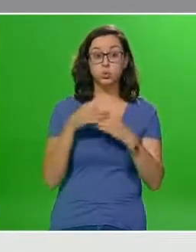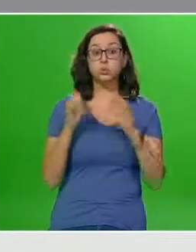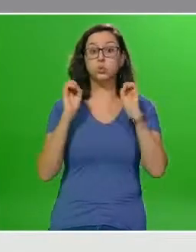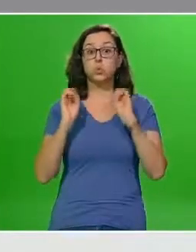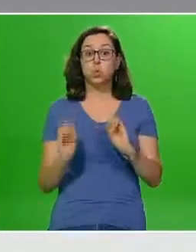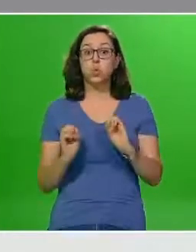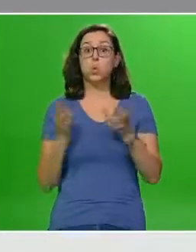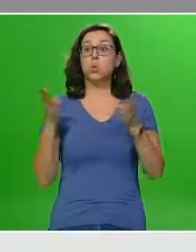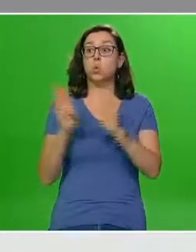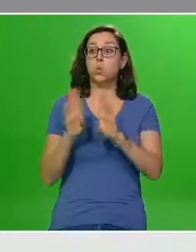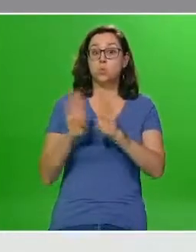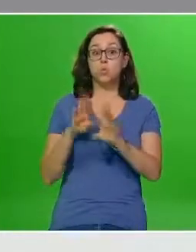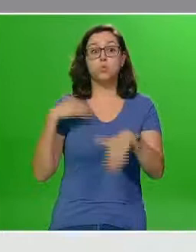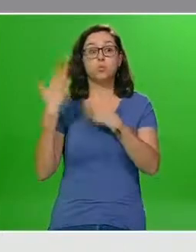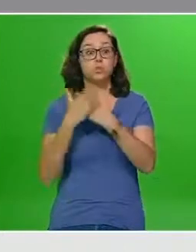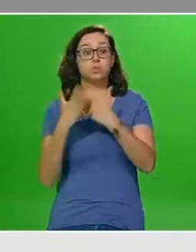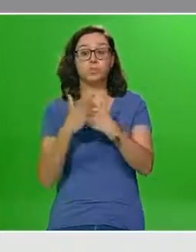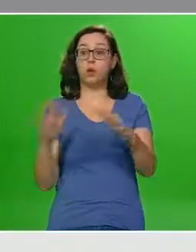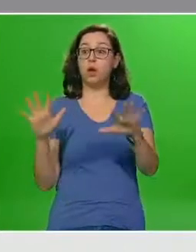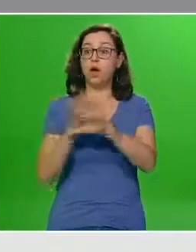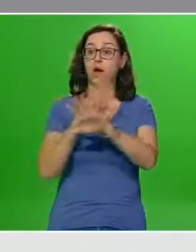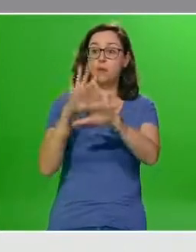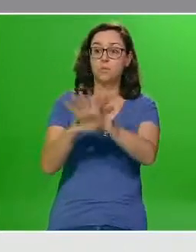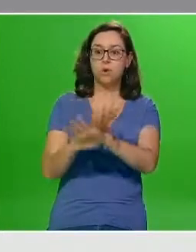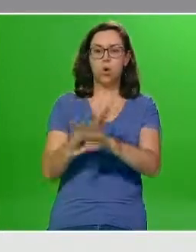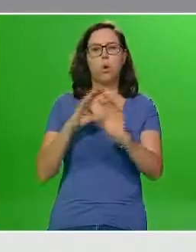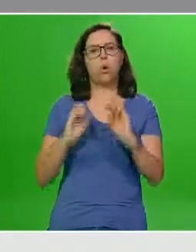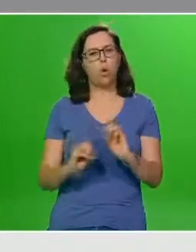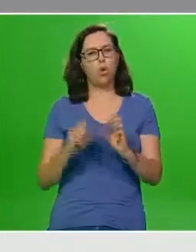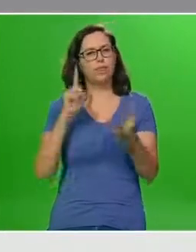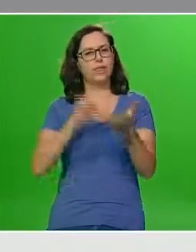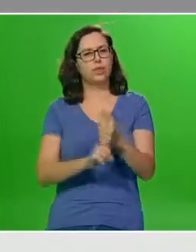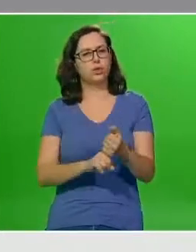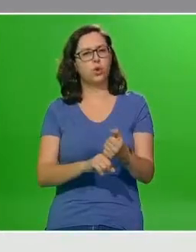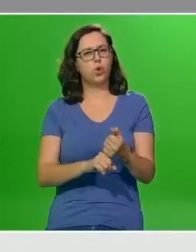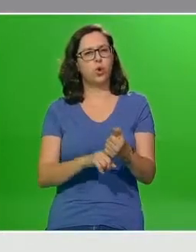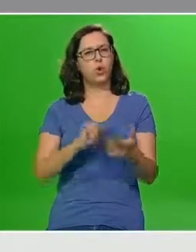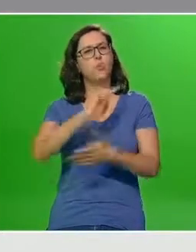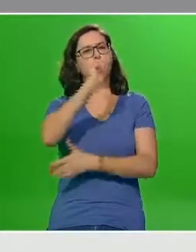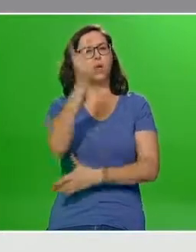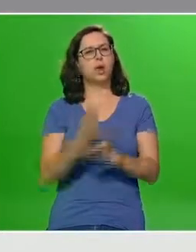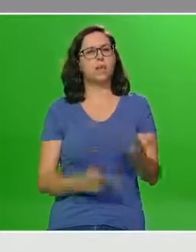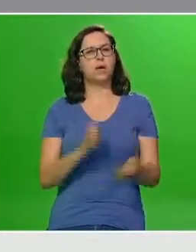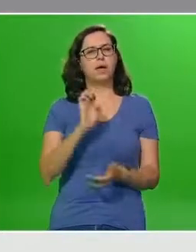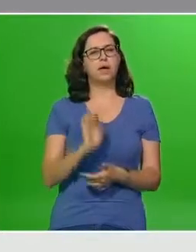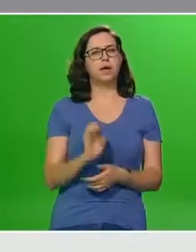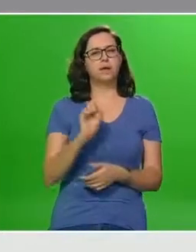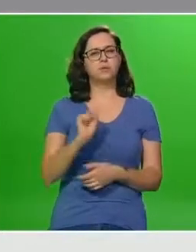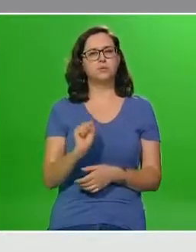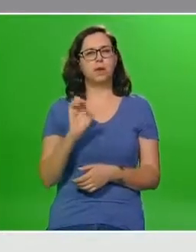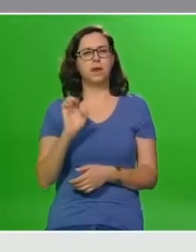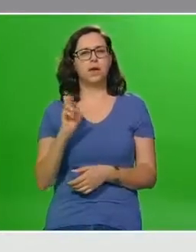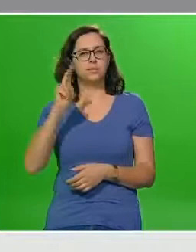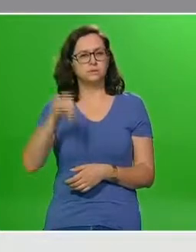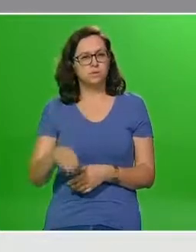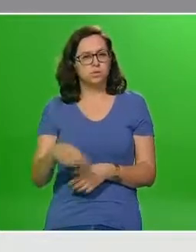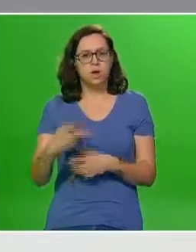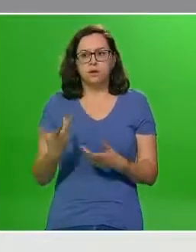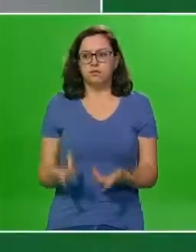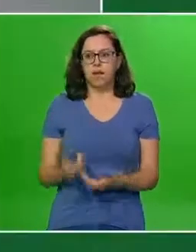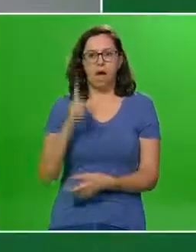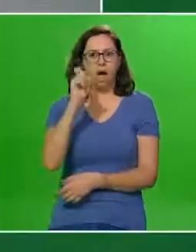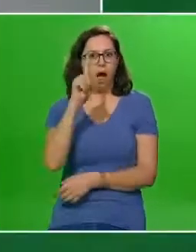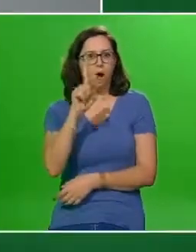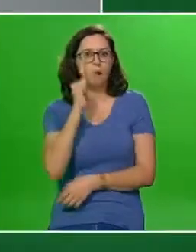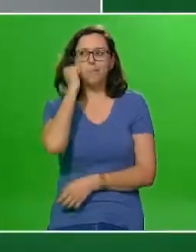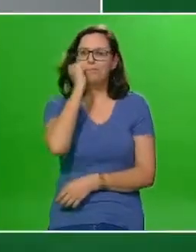van a llegar a partir del programa de La Escuela es Nuestra, ¿no? Para poder tener como agua y jabón